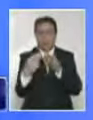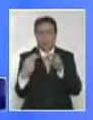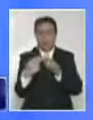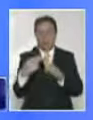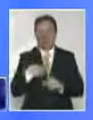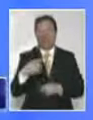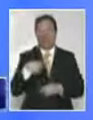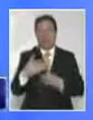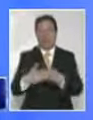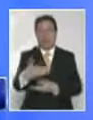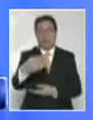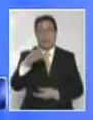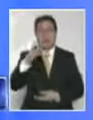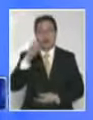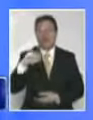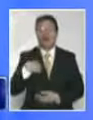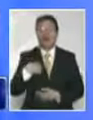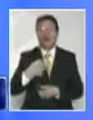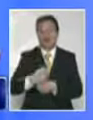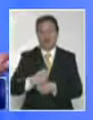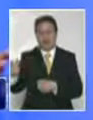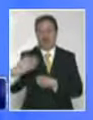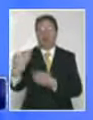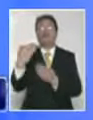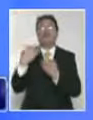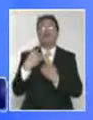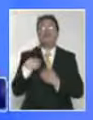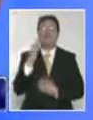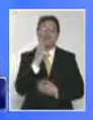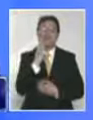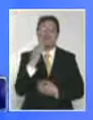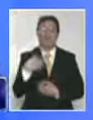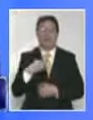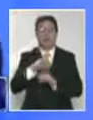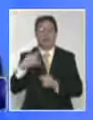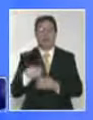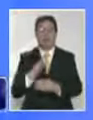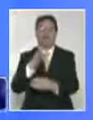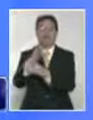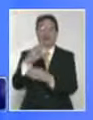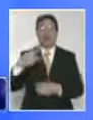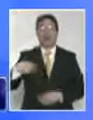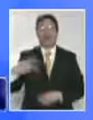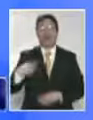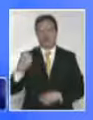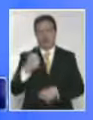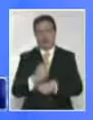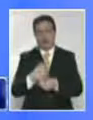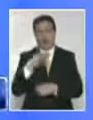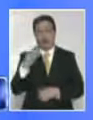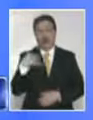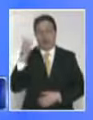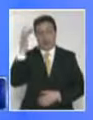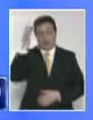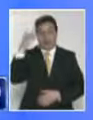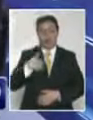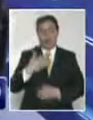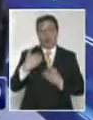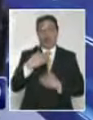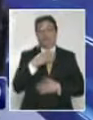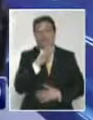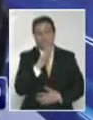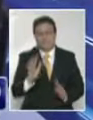Mercurio me tenía, no sé, una especial simpatía, por eso no puedo haber llegado a prensa en Ecuador, no sé, será por eso o por alguna capacidad que tenía, ya no tengo idea. Pero se hablaba,